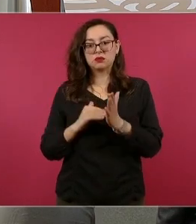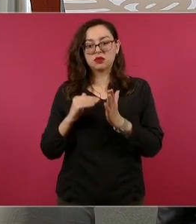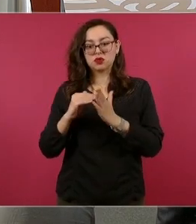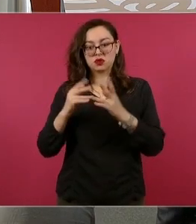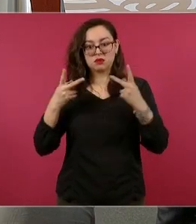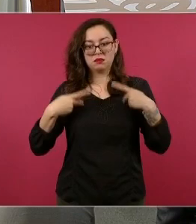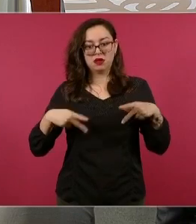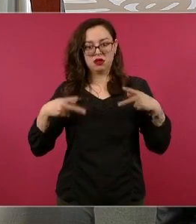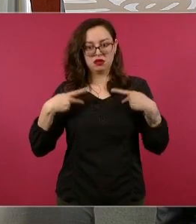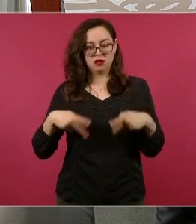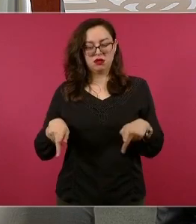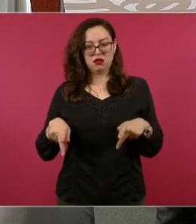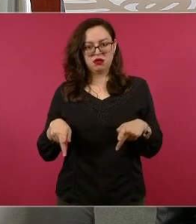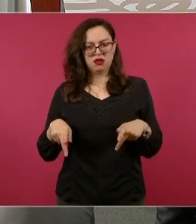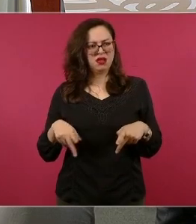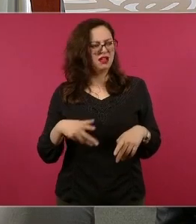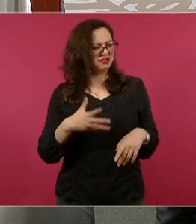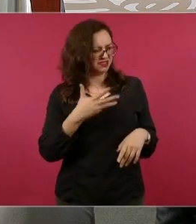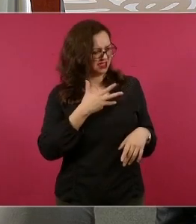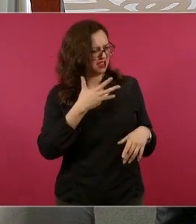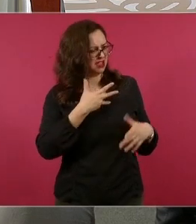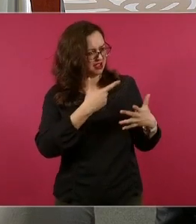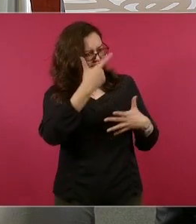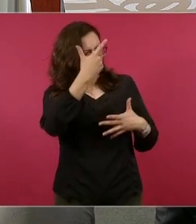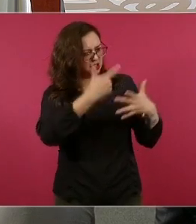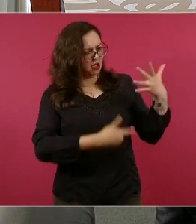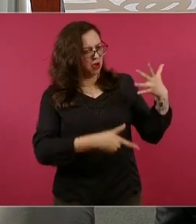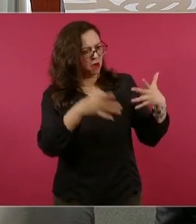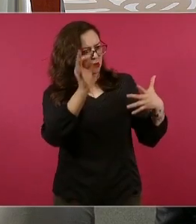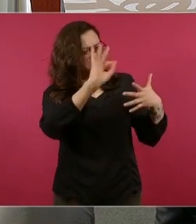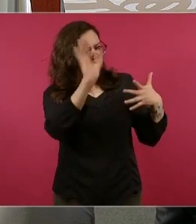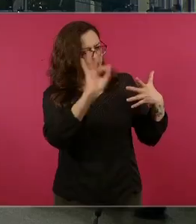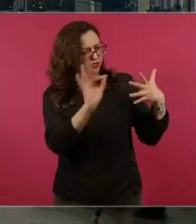A ver si tienes el listado de porcentaje